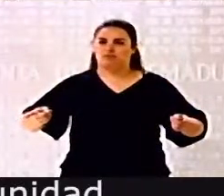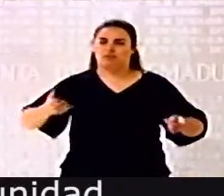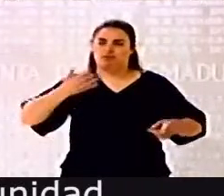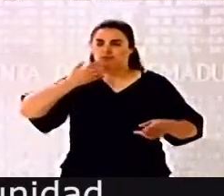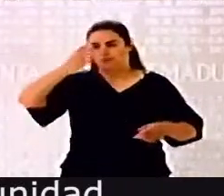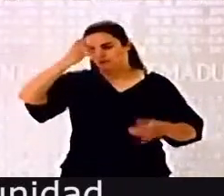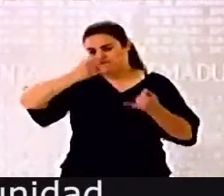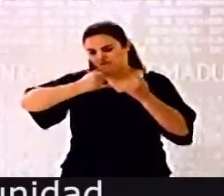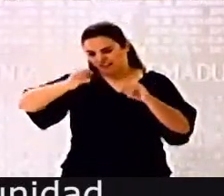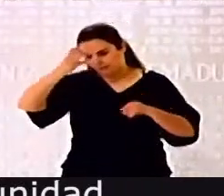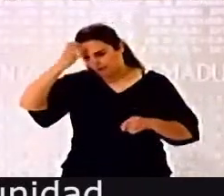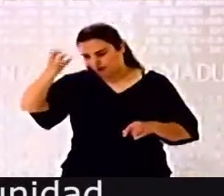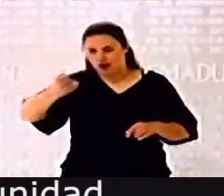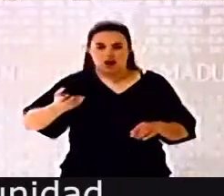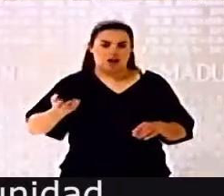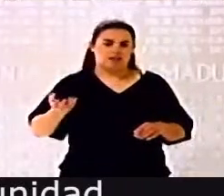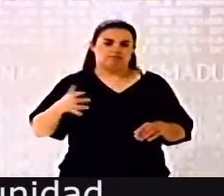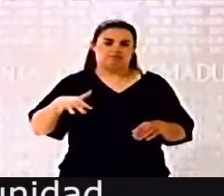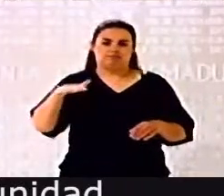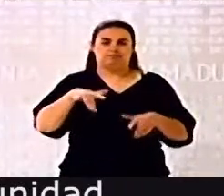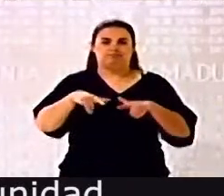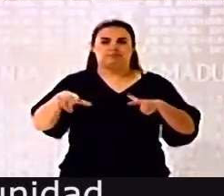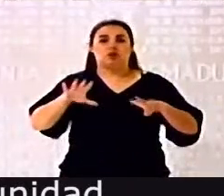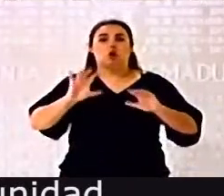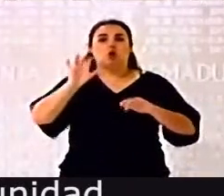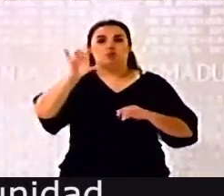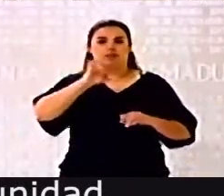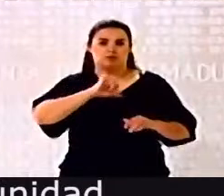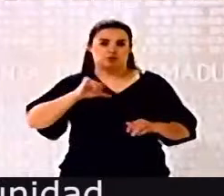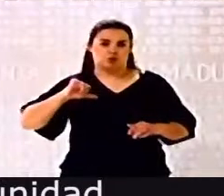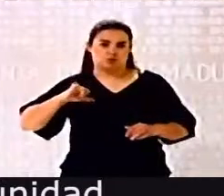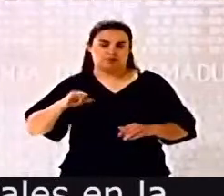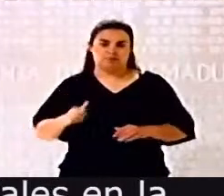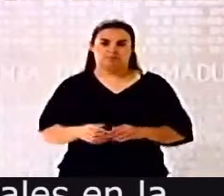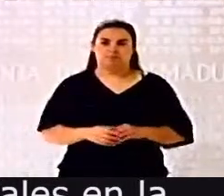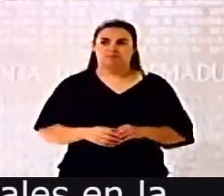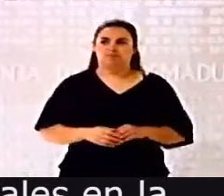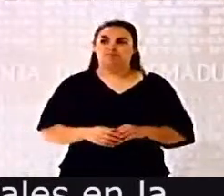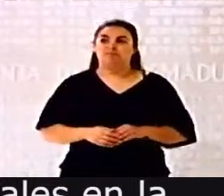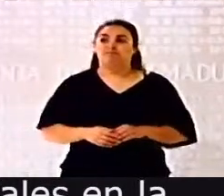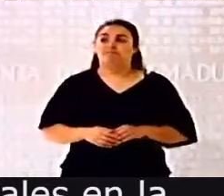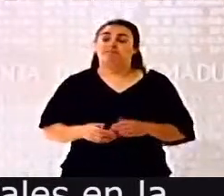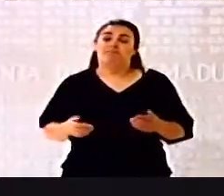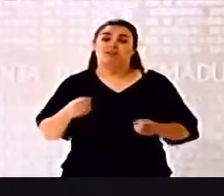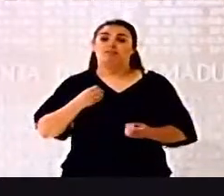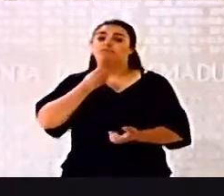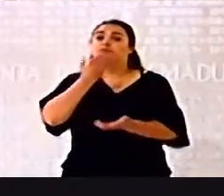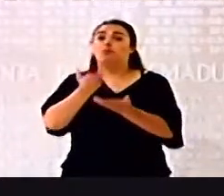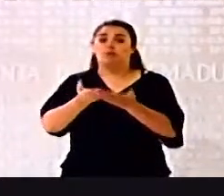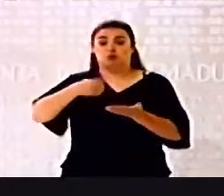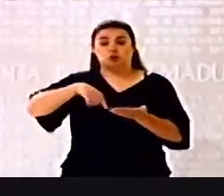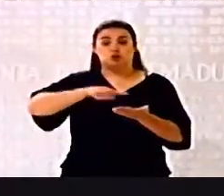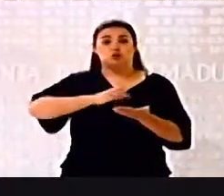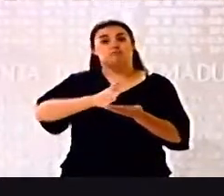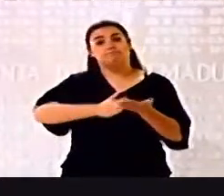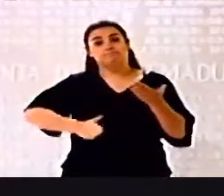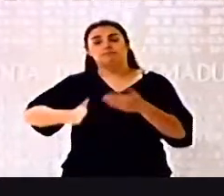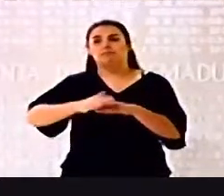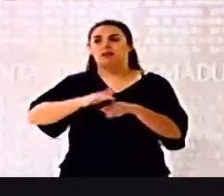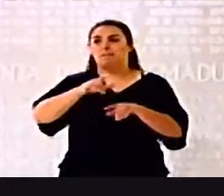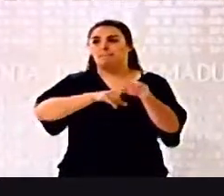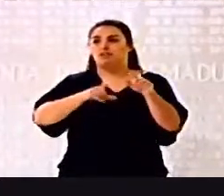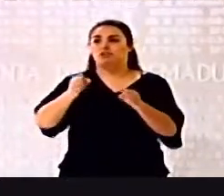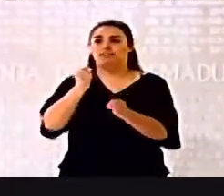patronales, fiestas patronales, en el ámbito de nuestra comunidad autónoma. ¿Qué es lo que le hemos propuesto nosotros a las personas